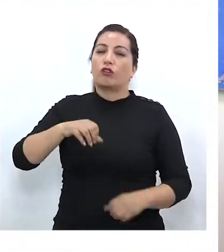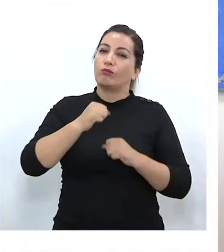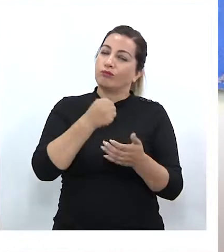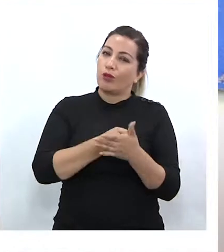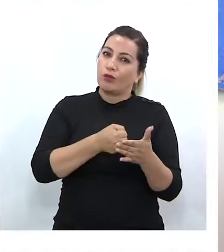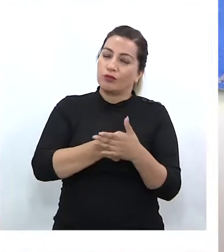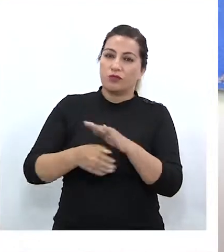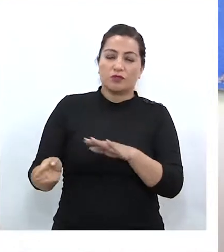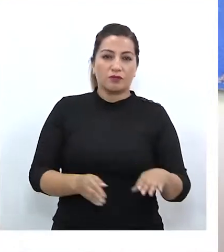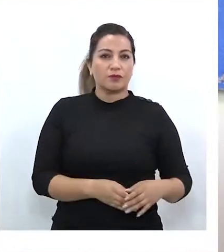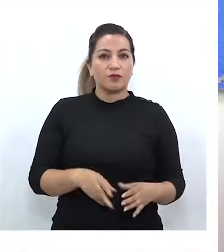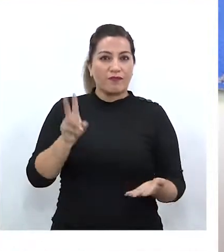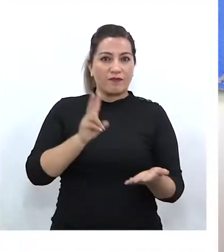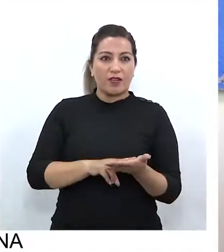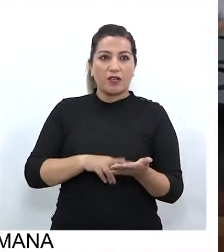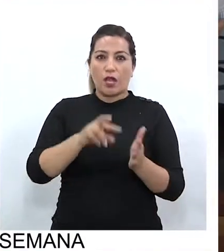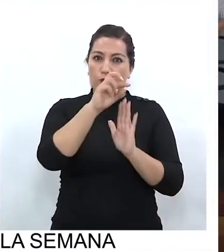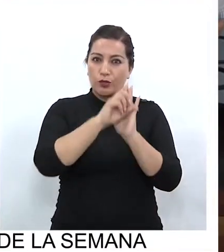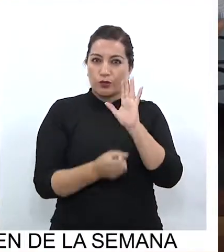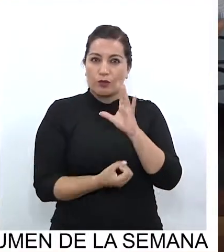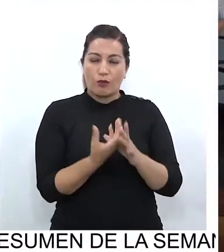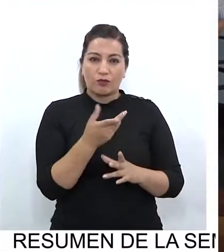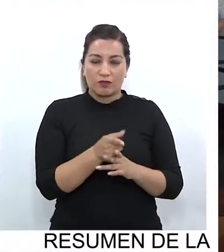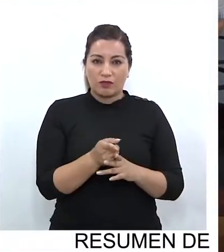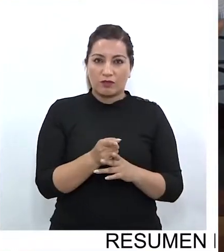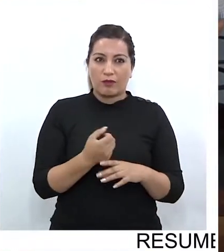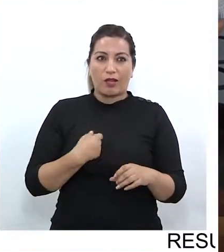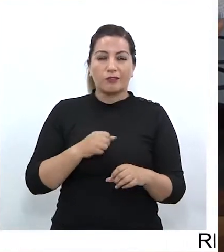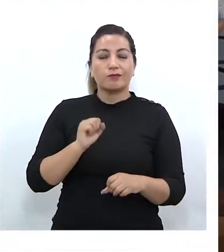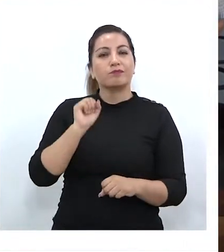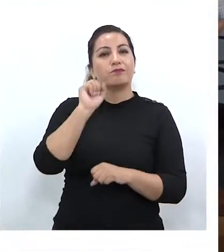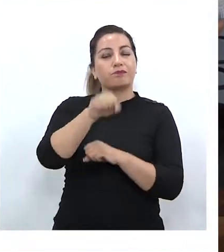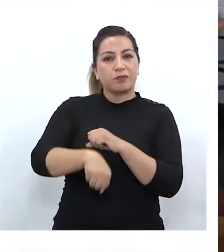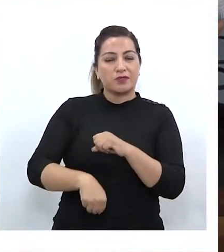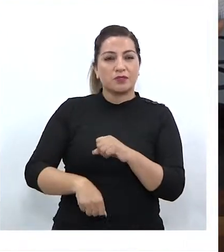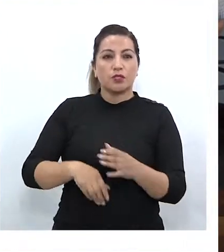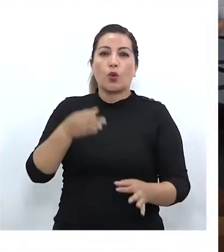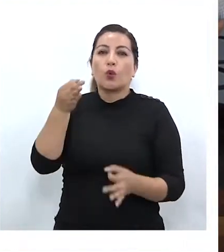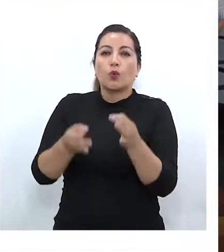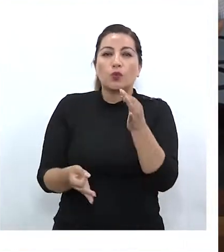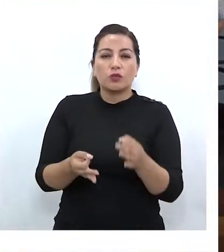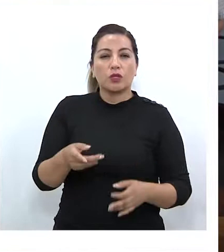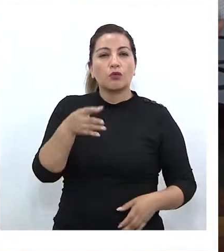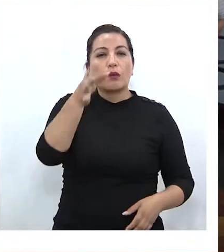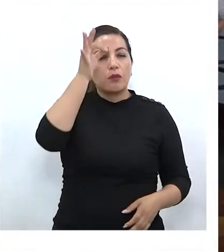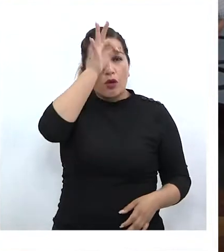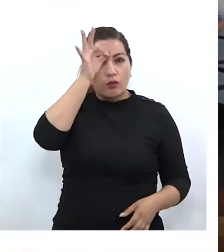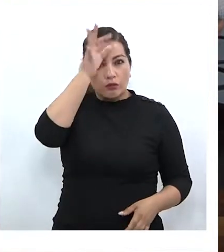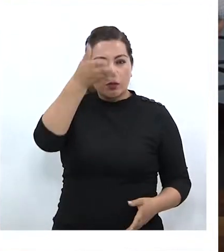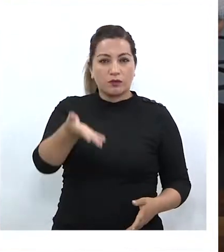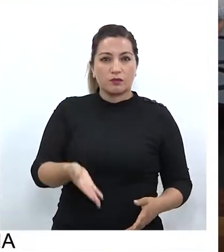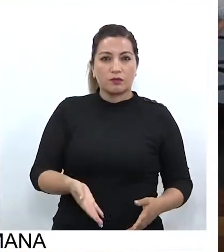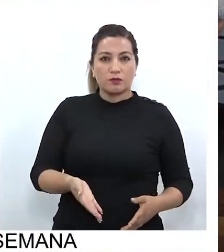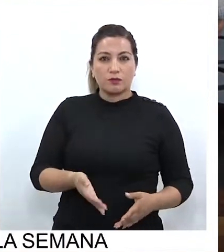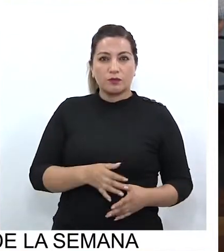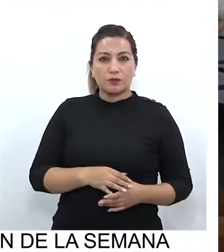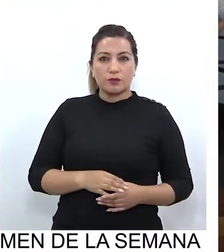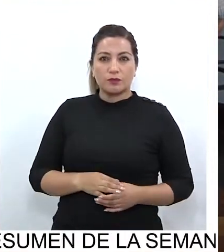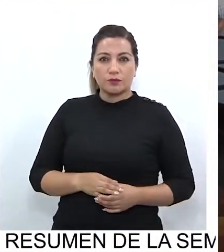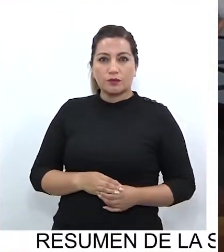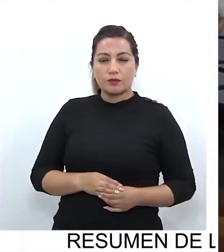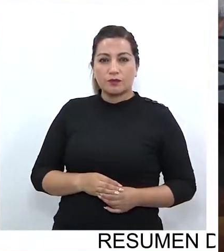esos sesgos. Definitivamente este proyecto nuevo, ¿cierto?, de admisión justa, ¿cómo ve